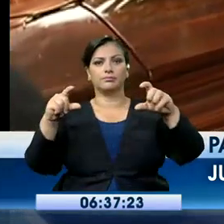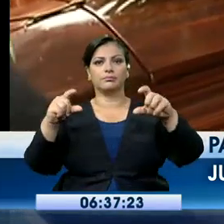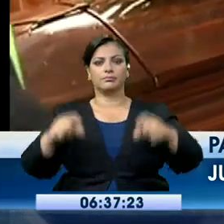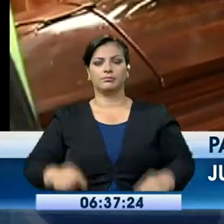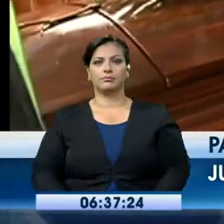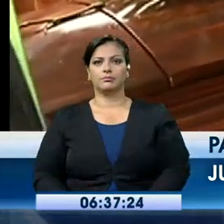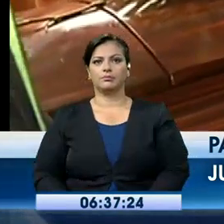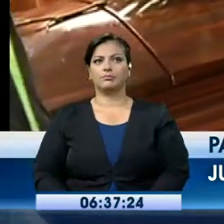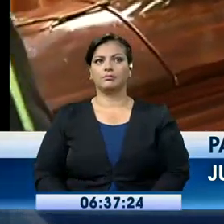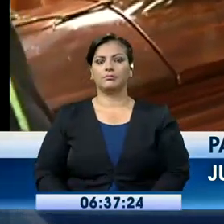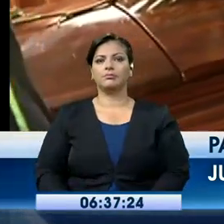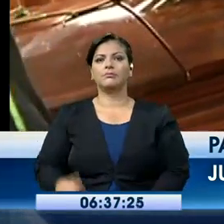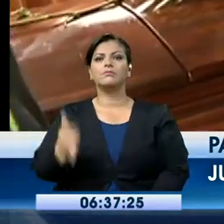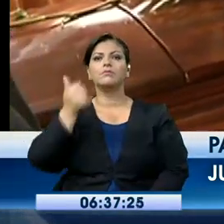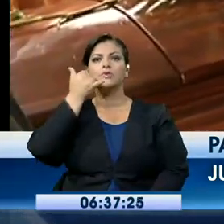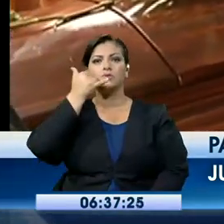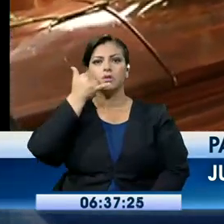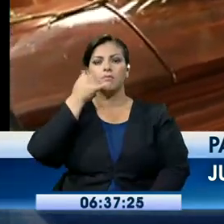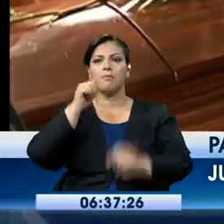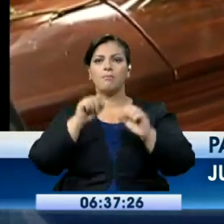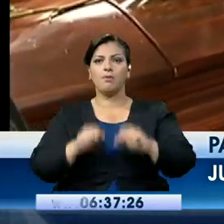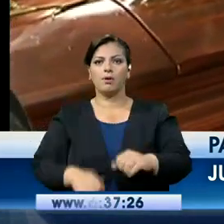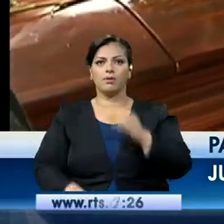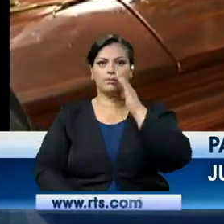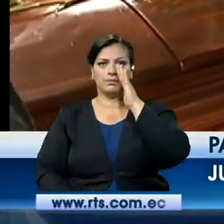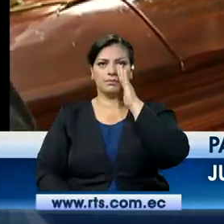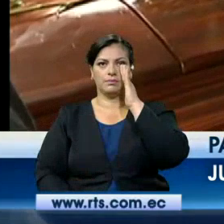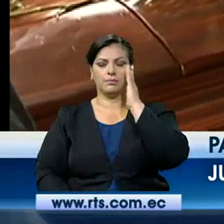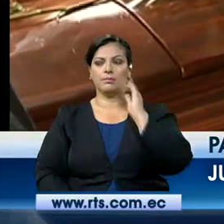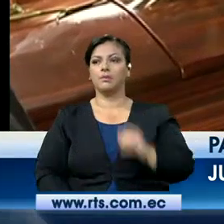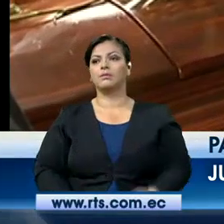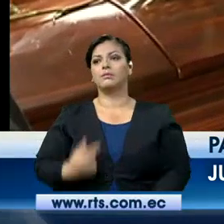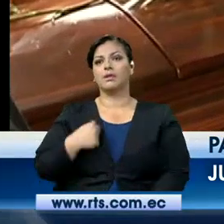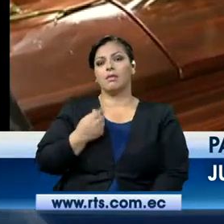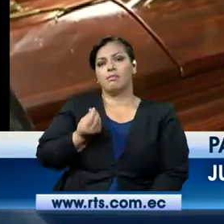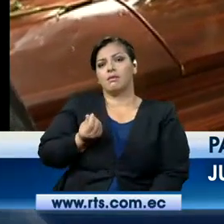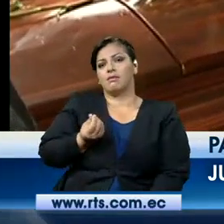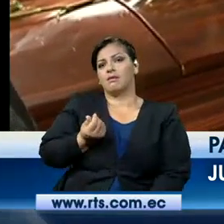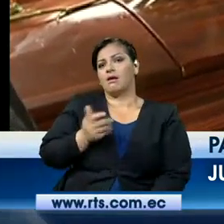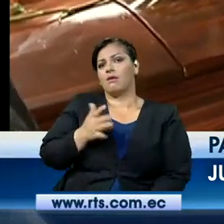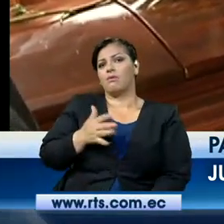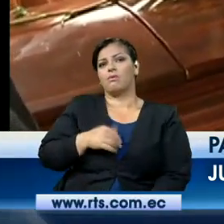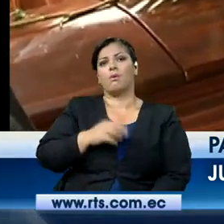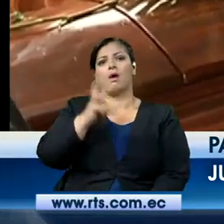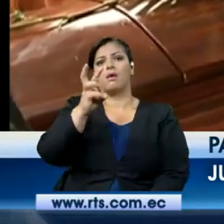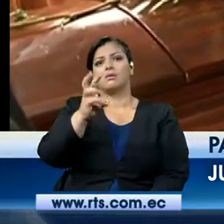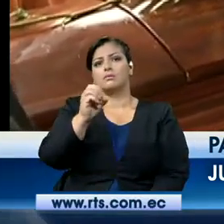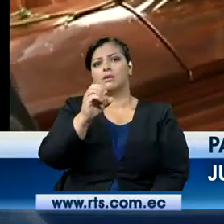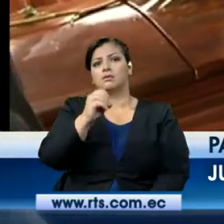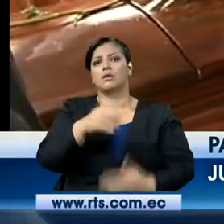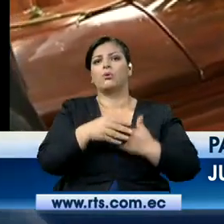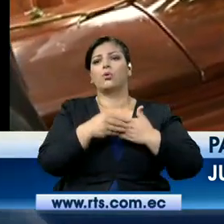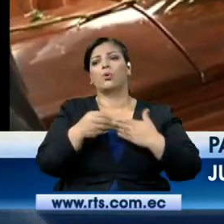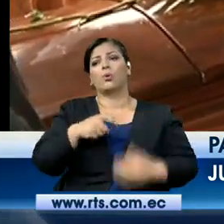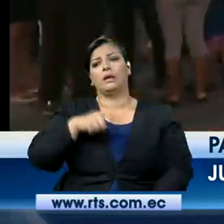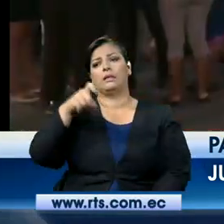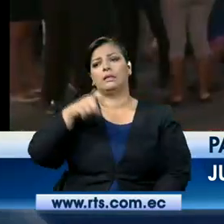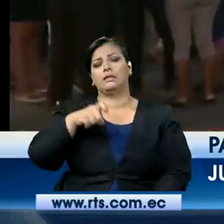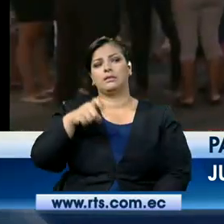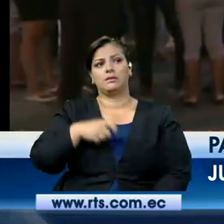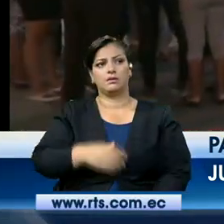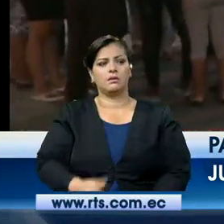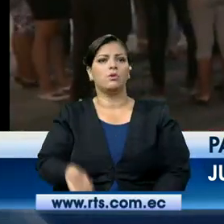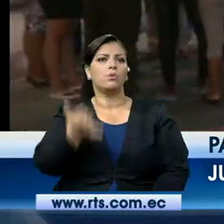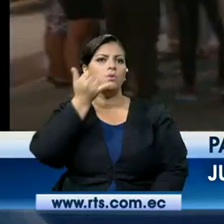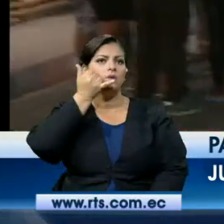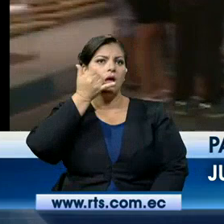Que me ayuden porque no tengo cómo pagar la caja, son $600 y no tengo ni 2 reales. Y esa caja me la